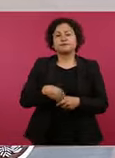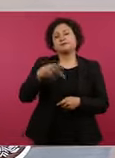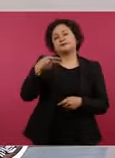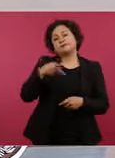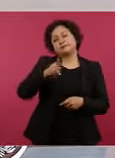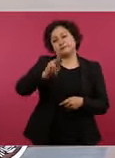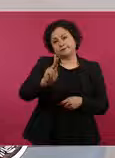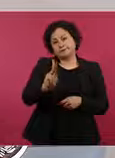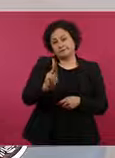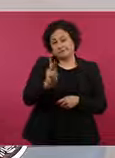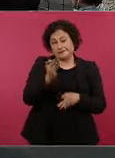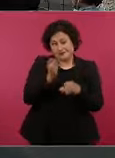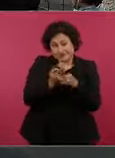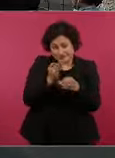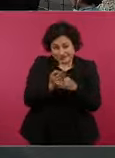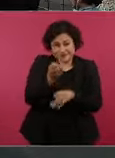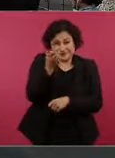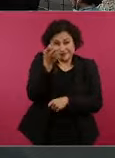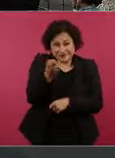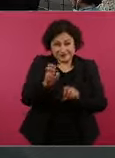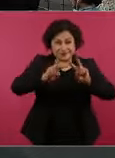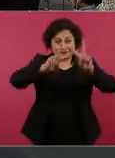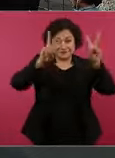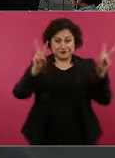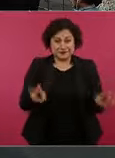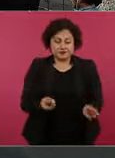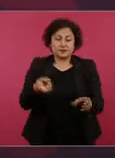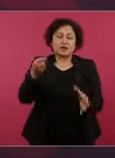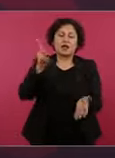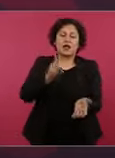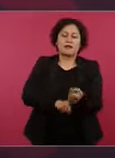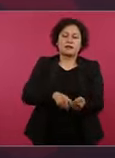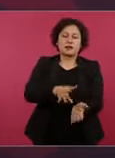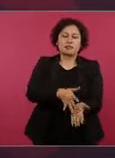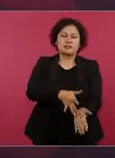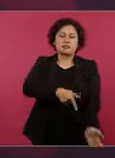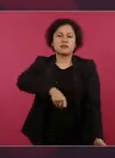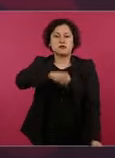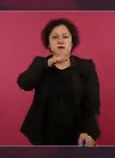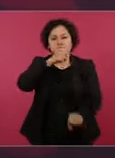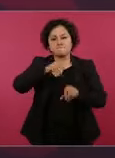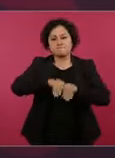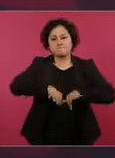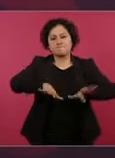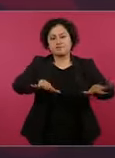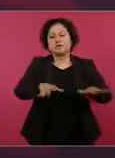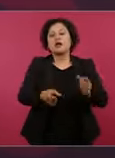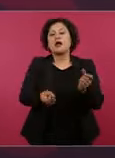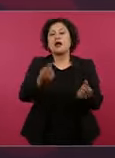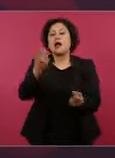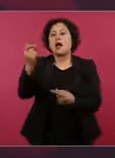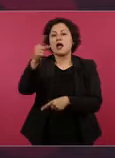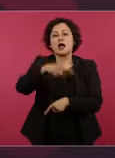insisto, de la campaña. Hasta algunas organizaciones no gubernamentales